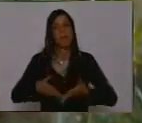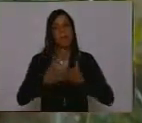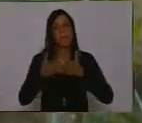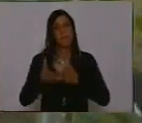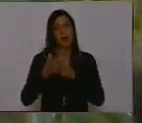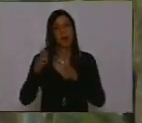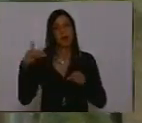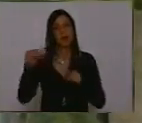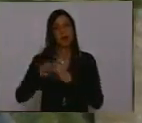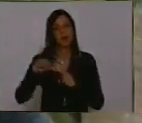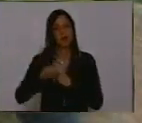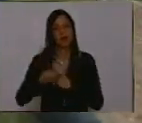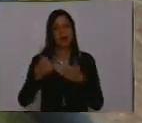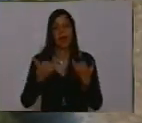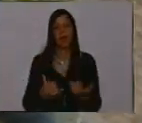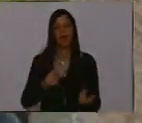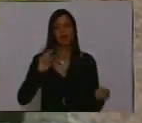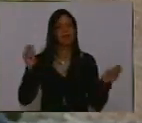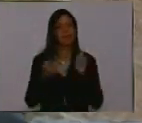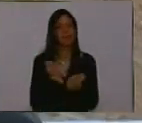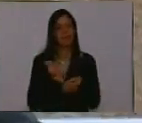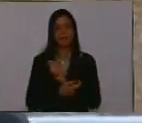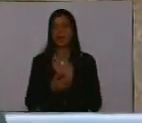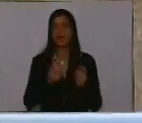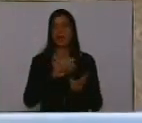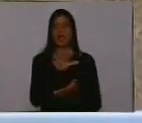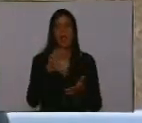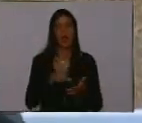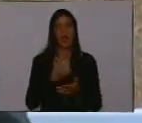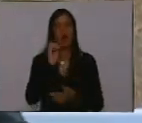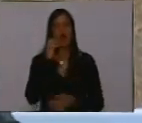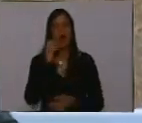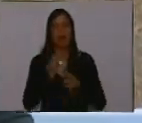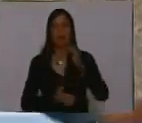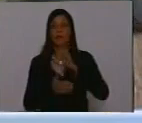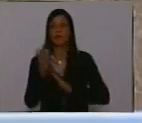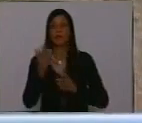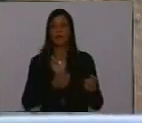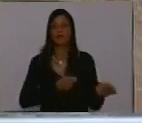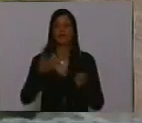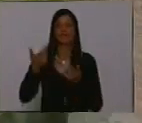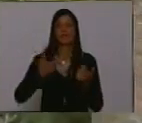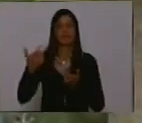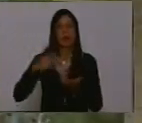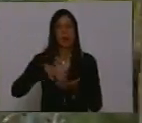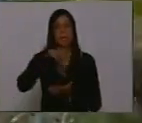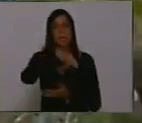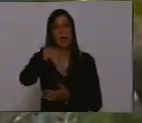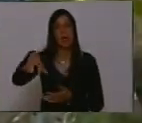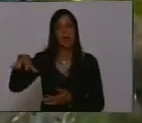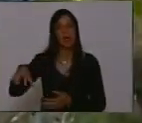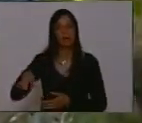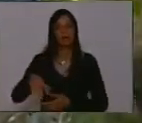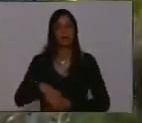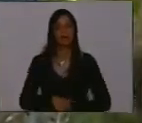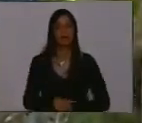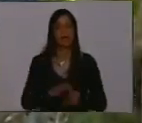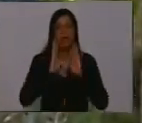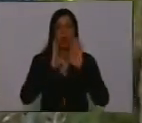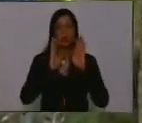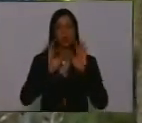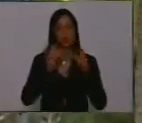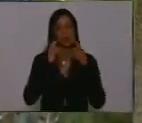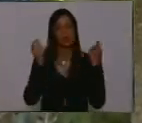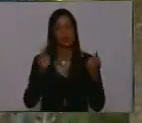avanzar a un nuevo modelo económico. No me queda otra, compañeros, que darles un mensaje